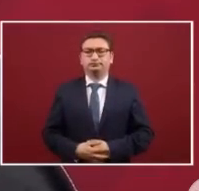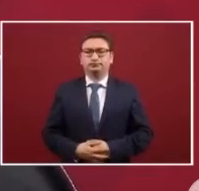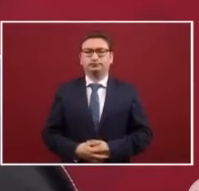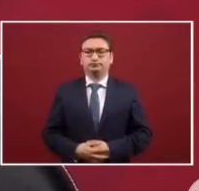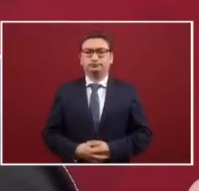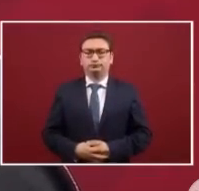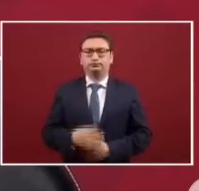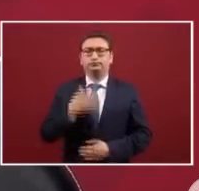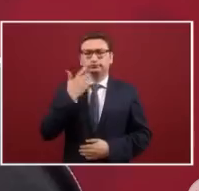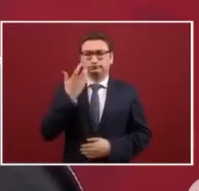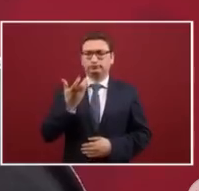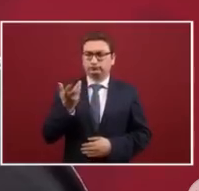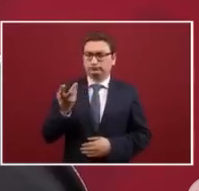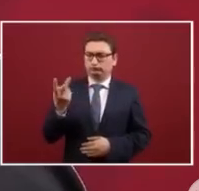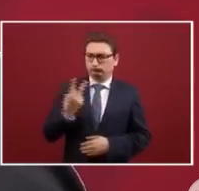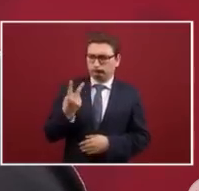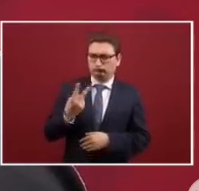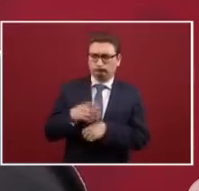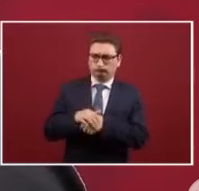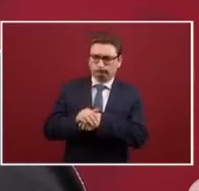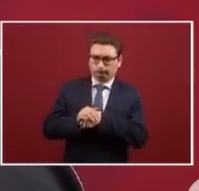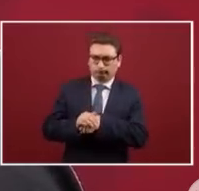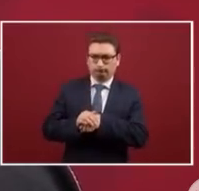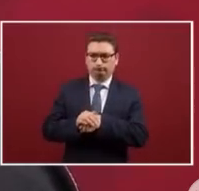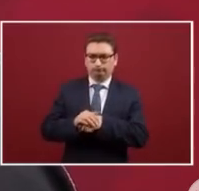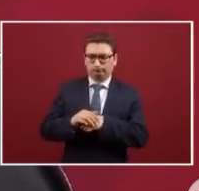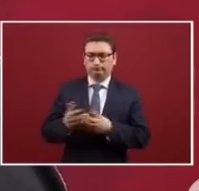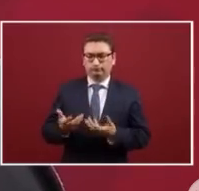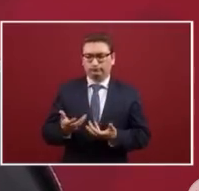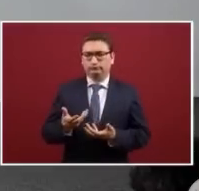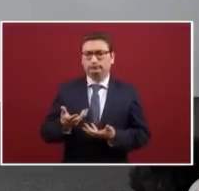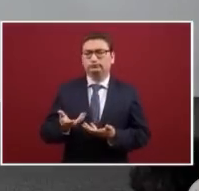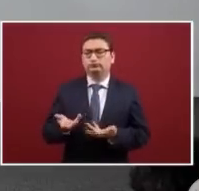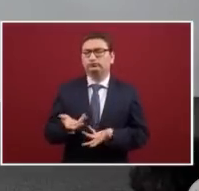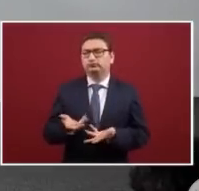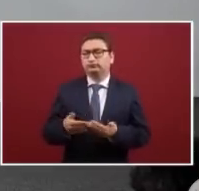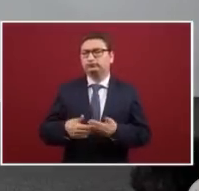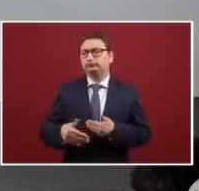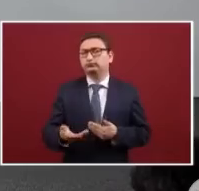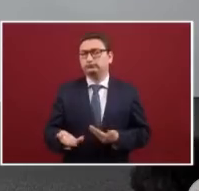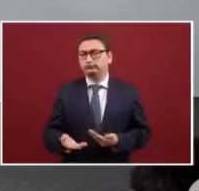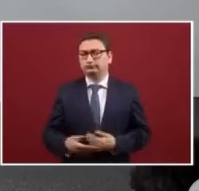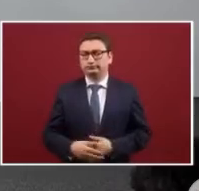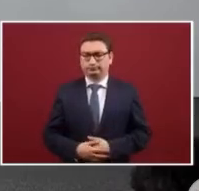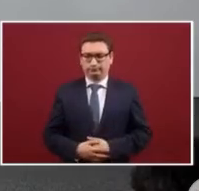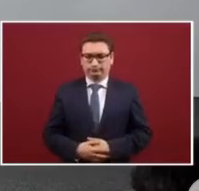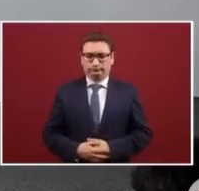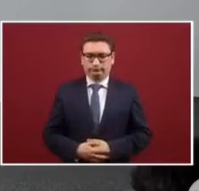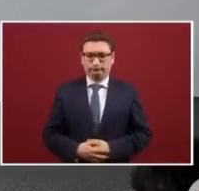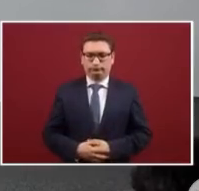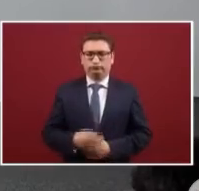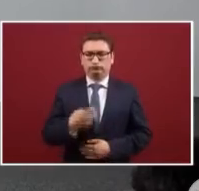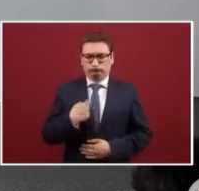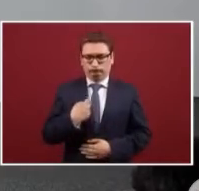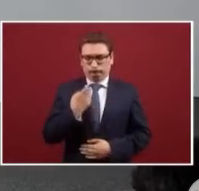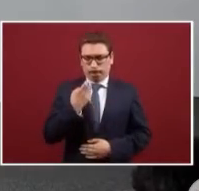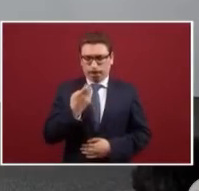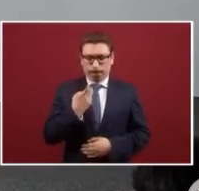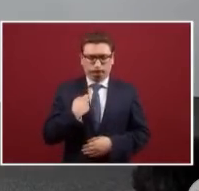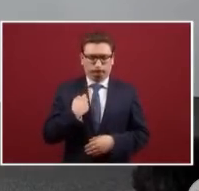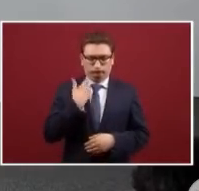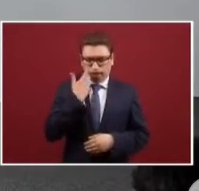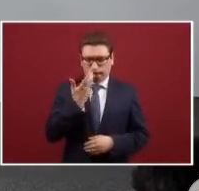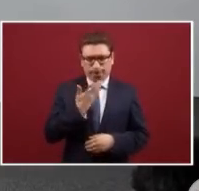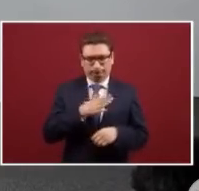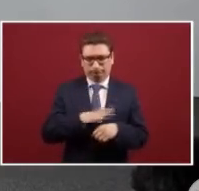conservar una relación de amistad, vamos a llevar a cabo, y estoy convocando